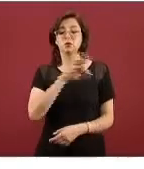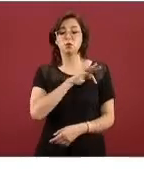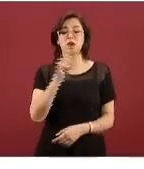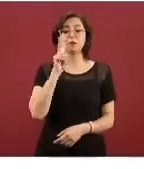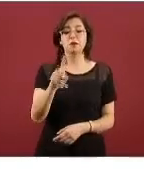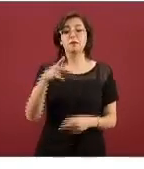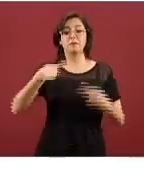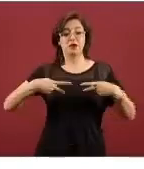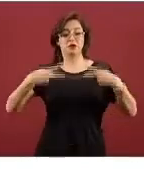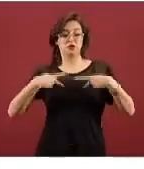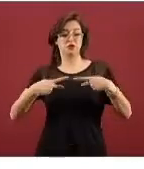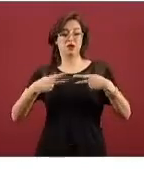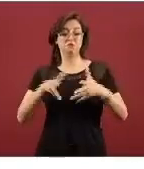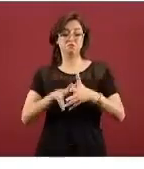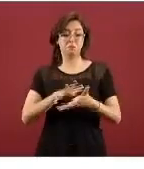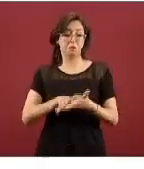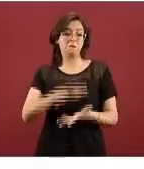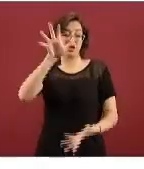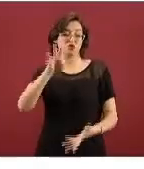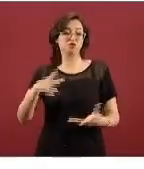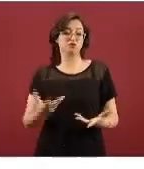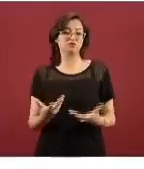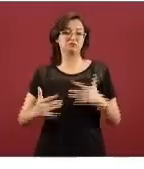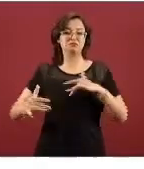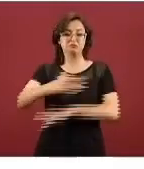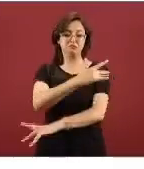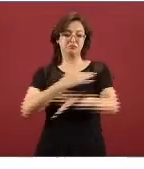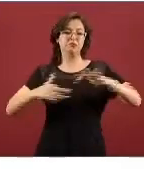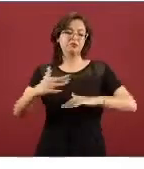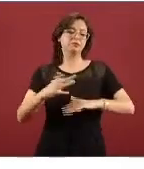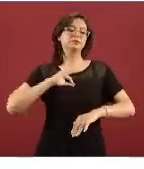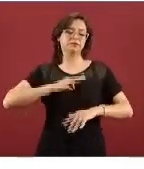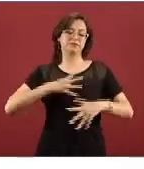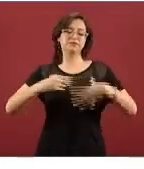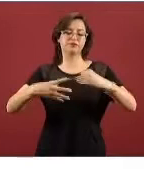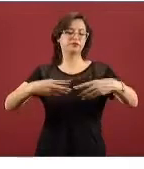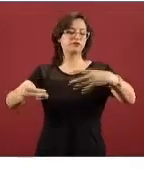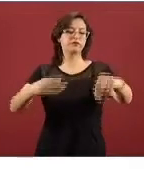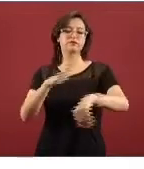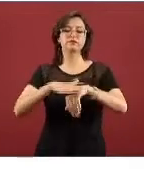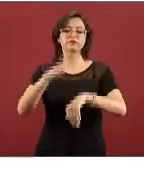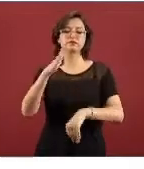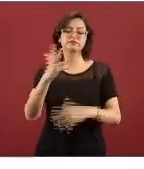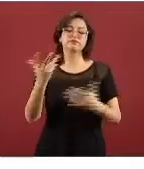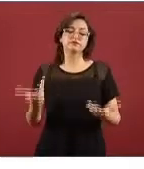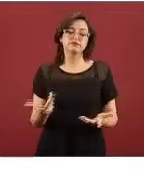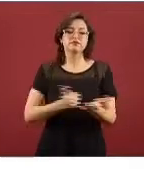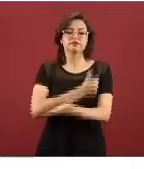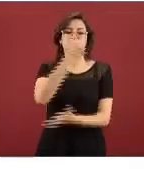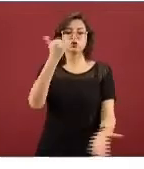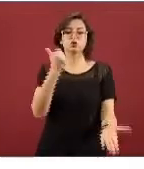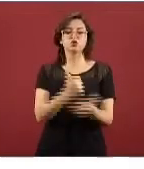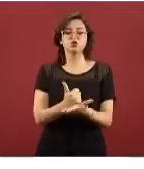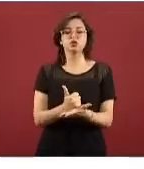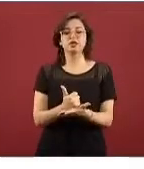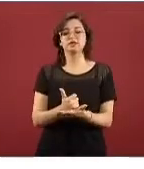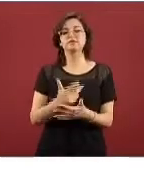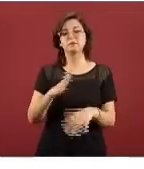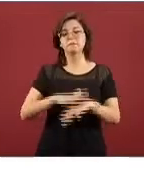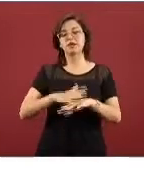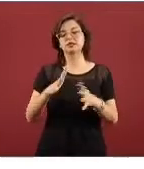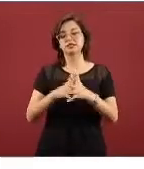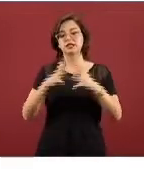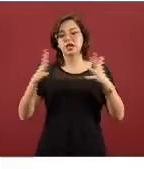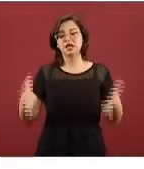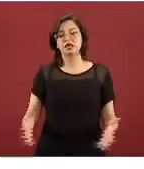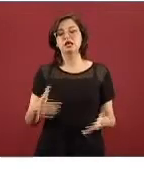población también exista mayor número de casos, y esto concentra particularmente en las zonas urbanas, las tres mayores metrópolis,